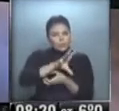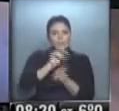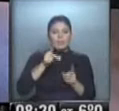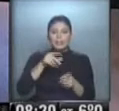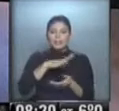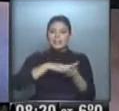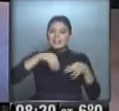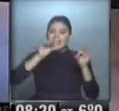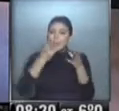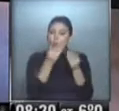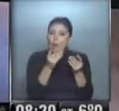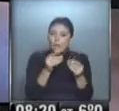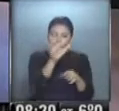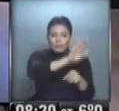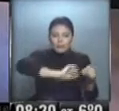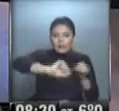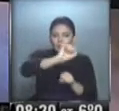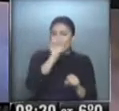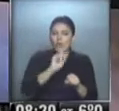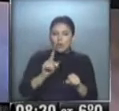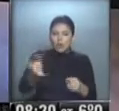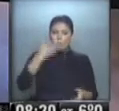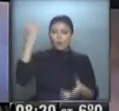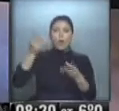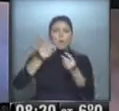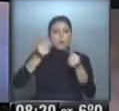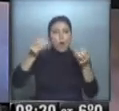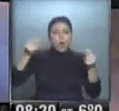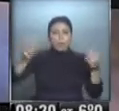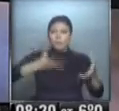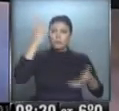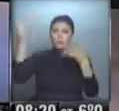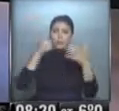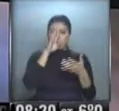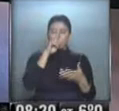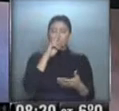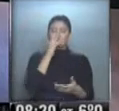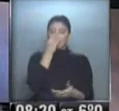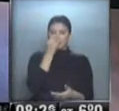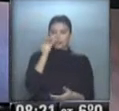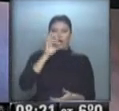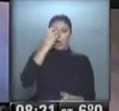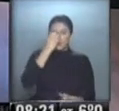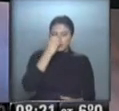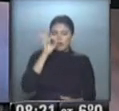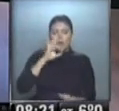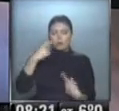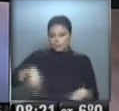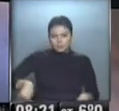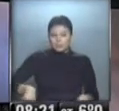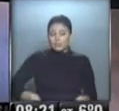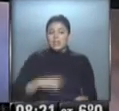húmedo esto es fundamental no empezar a levantar todas estas sustancias que nos pueden llegar a traer los síntomas alérgicos